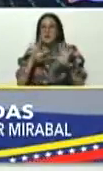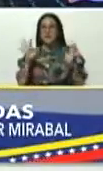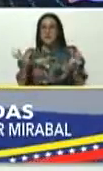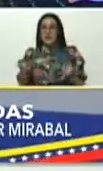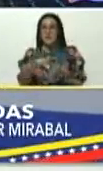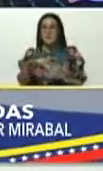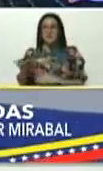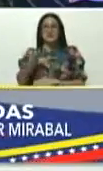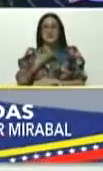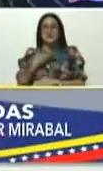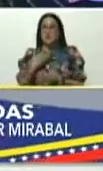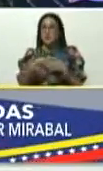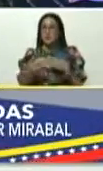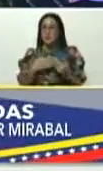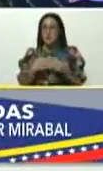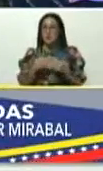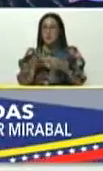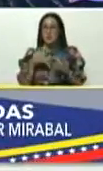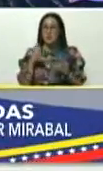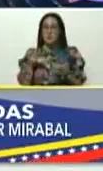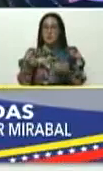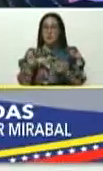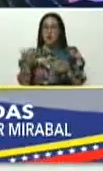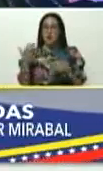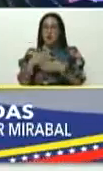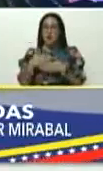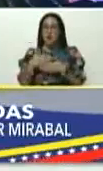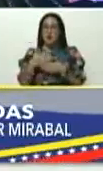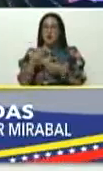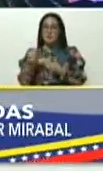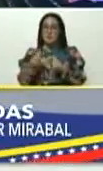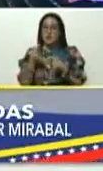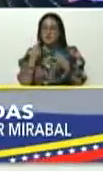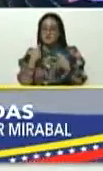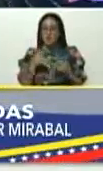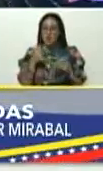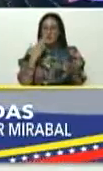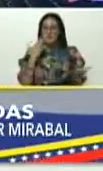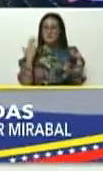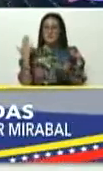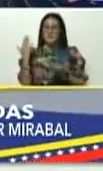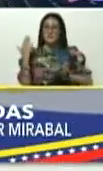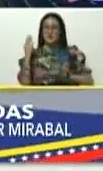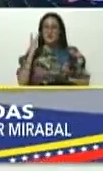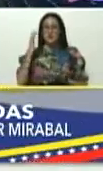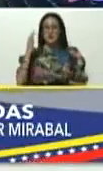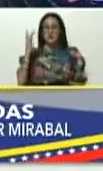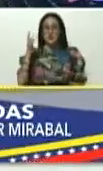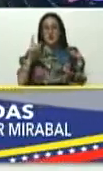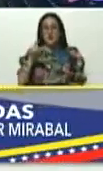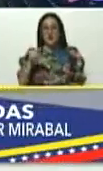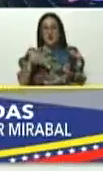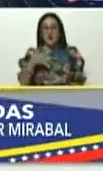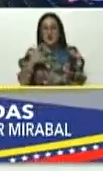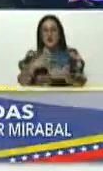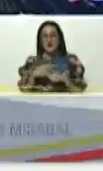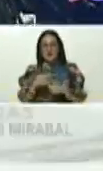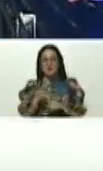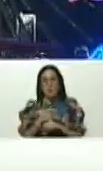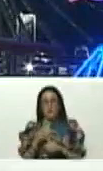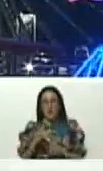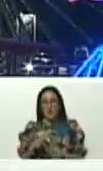de las sanciones, en medio de un bloqueo. Y miren lo que usted ha hecho posible, presidente. Lo soñó García Carneiro y usted